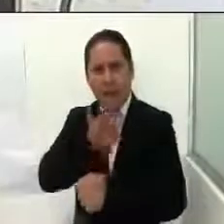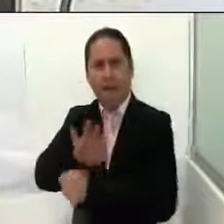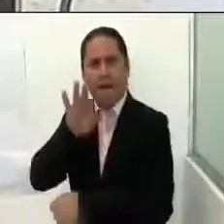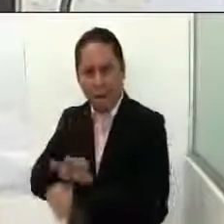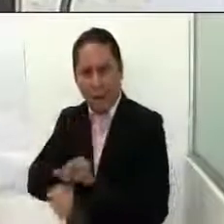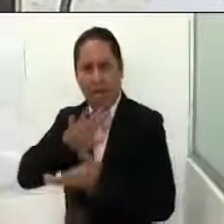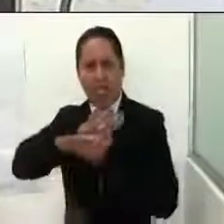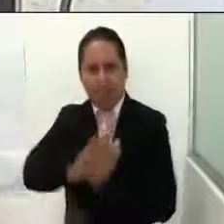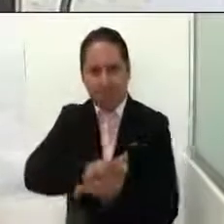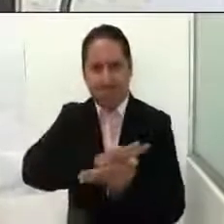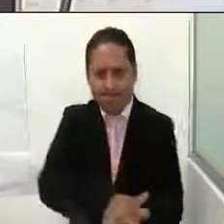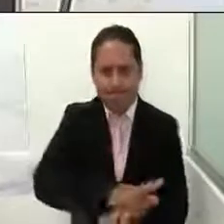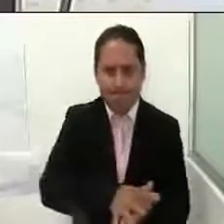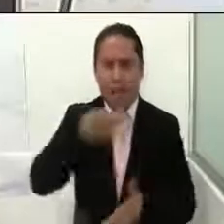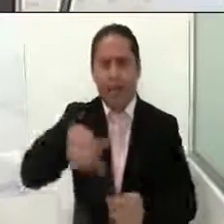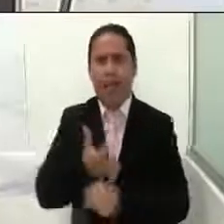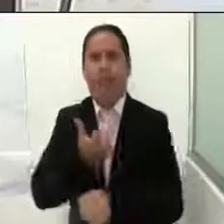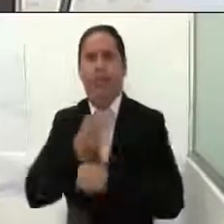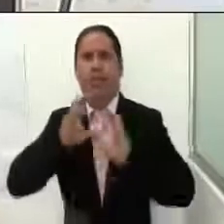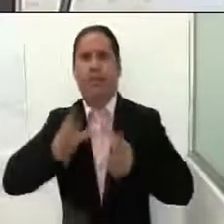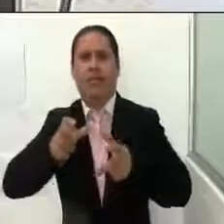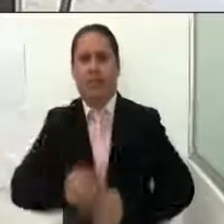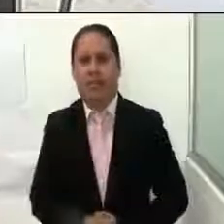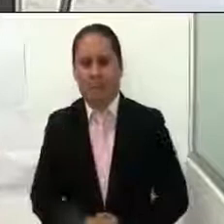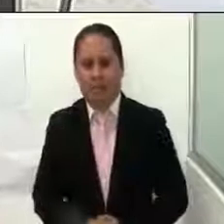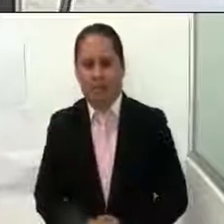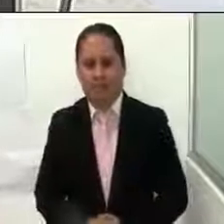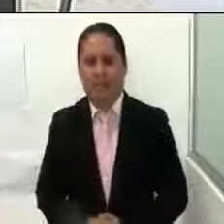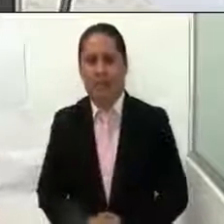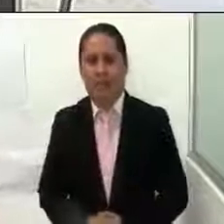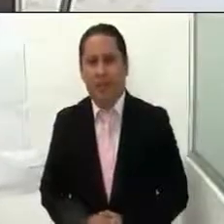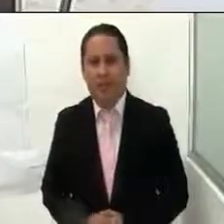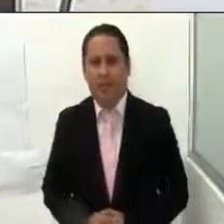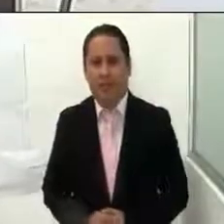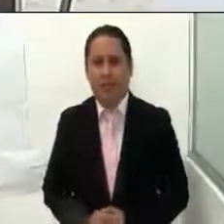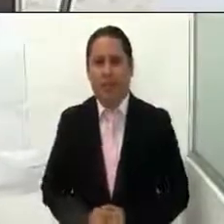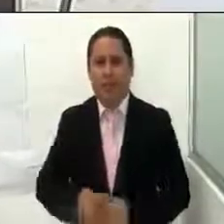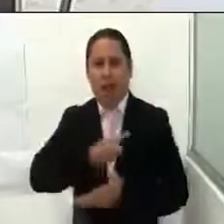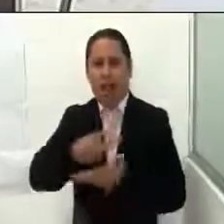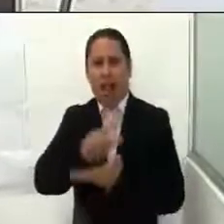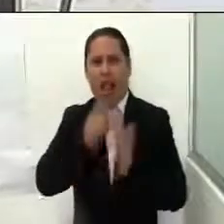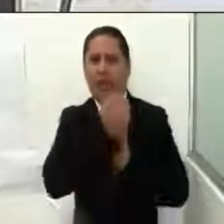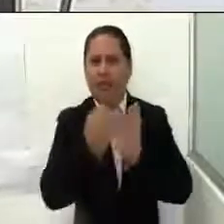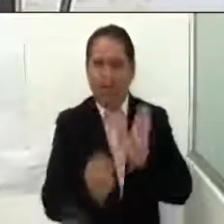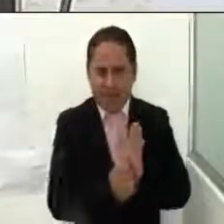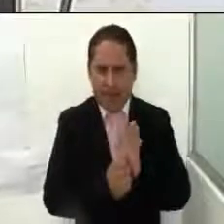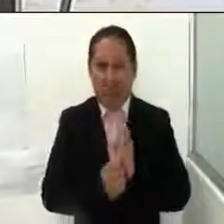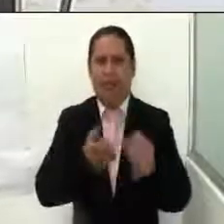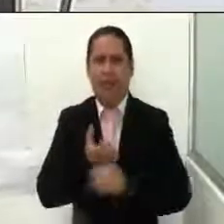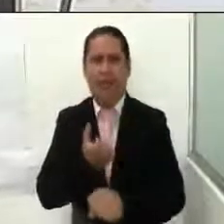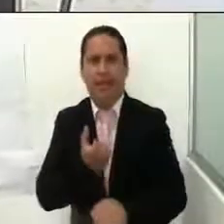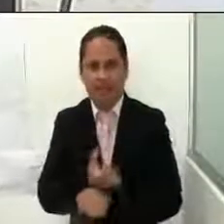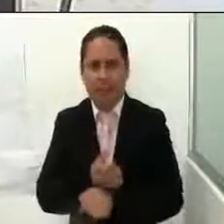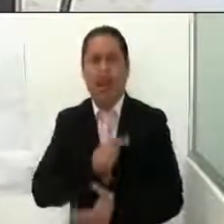en el estado de chiapas del sistema estatal de seguridad pública ley que